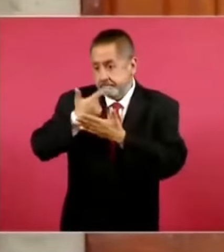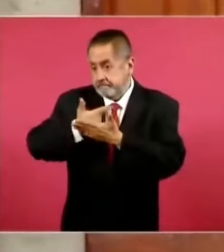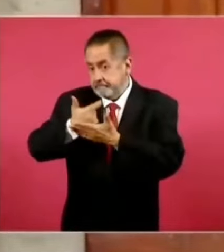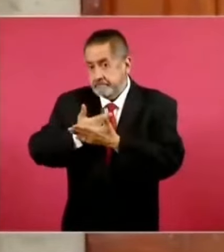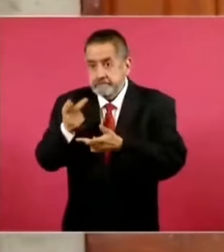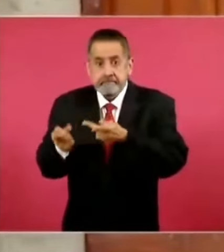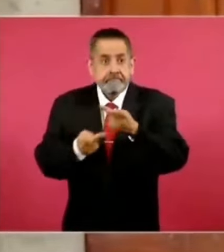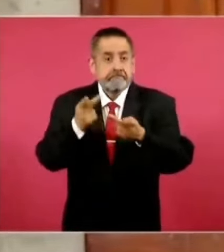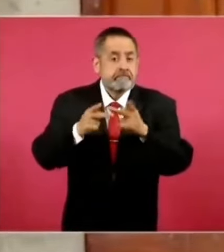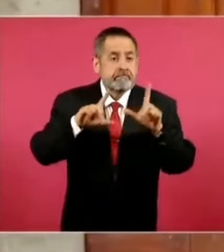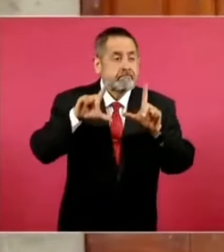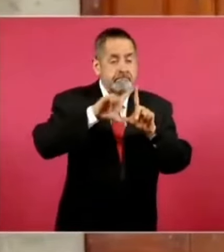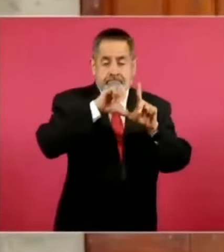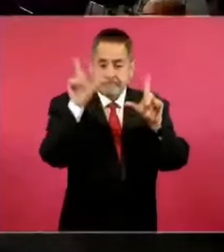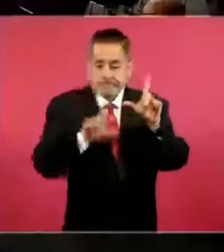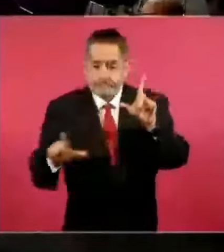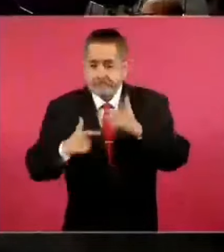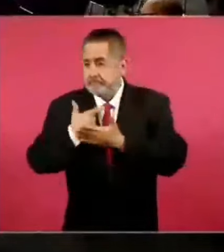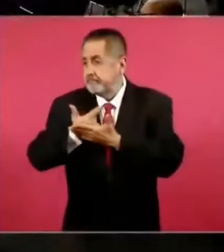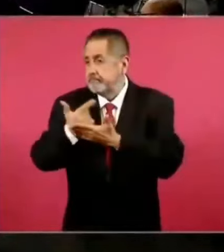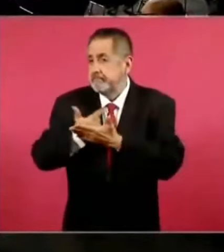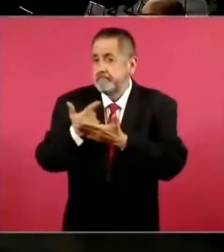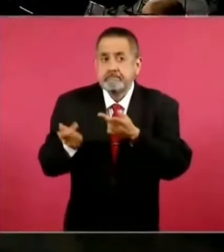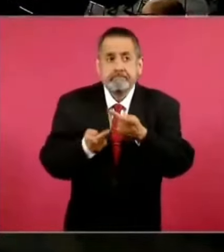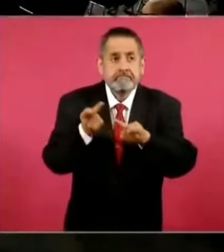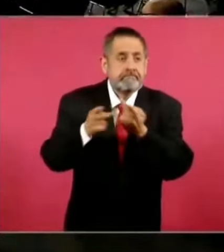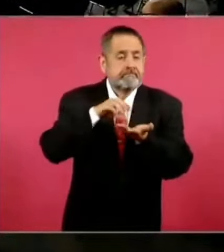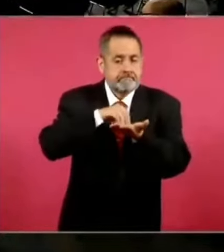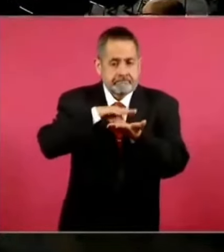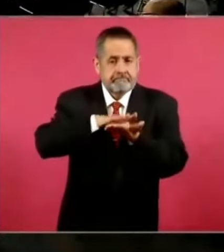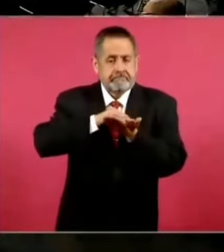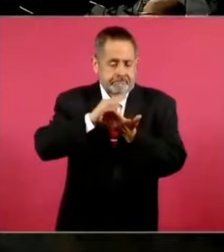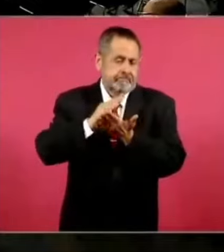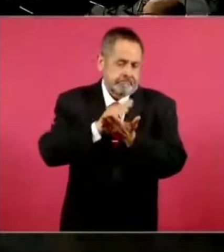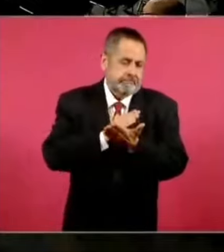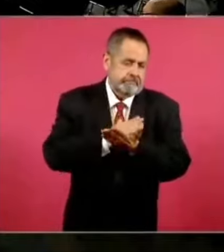tener elementos. Partimos de la hipótesis